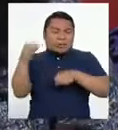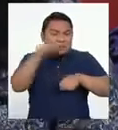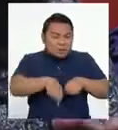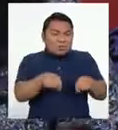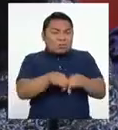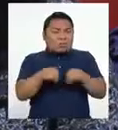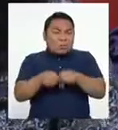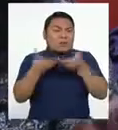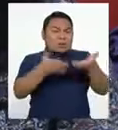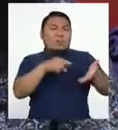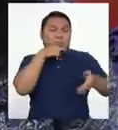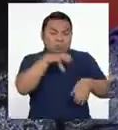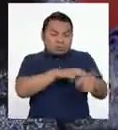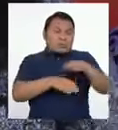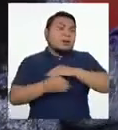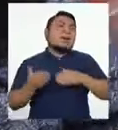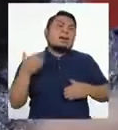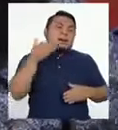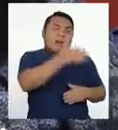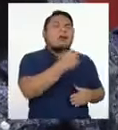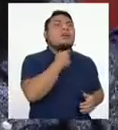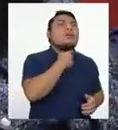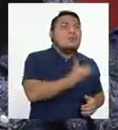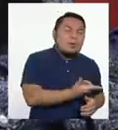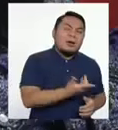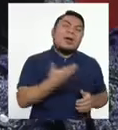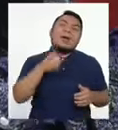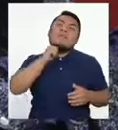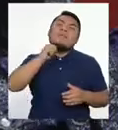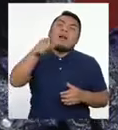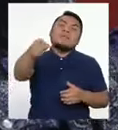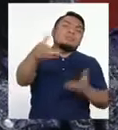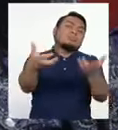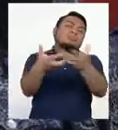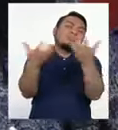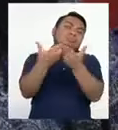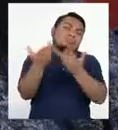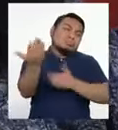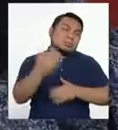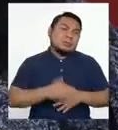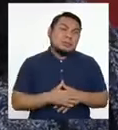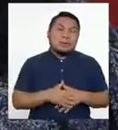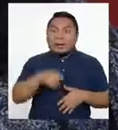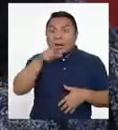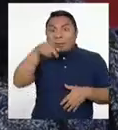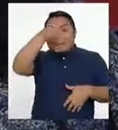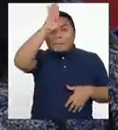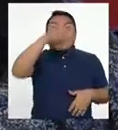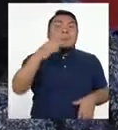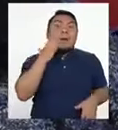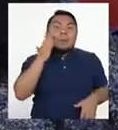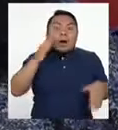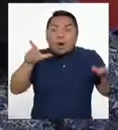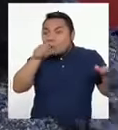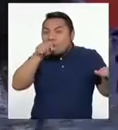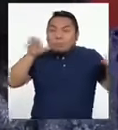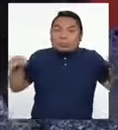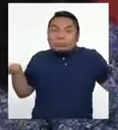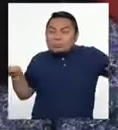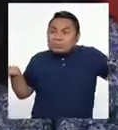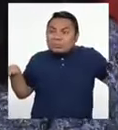Juana y Doña Juana vaya corriendo a la avellaneda a sacarle a su pollito la avellana. Y entonces la